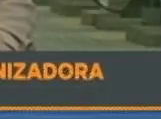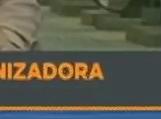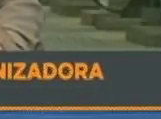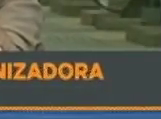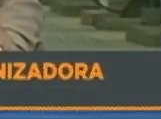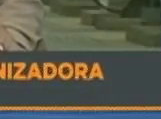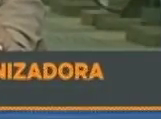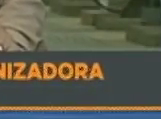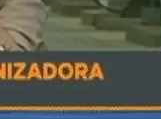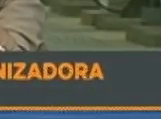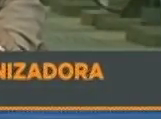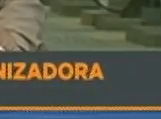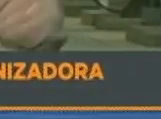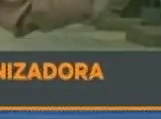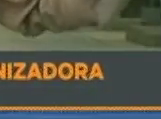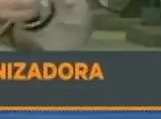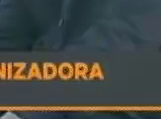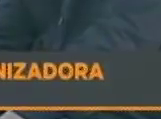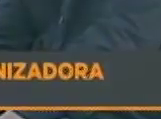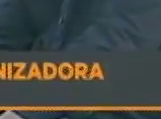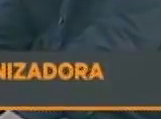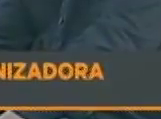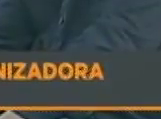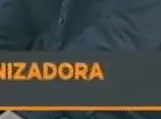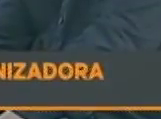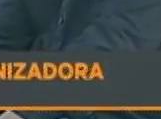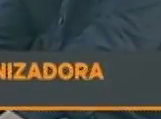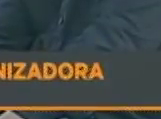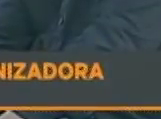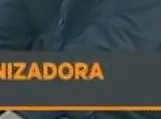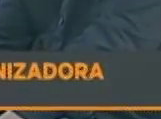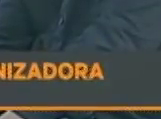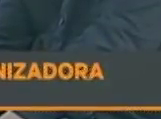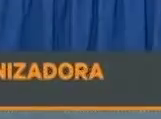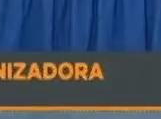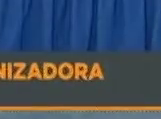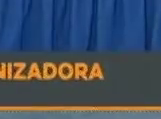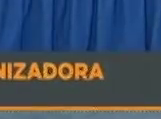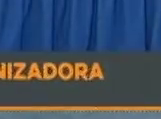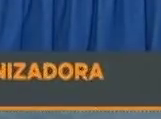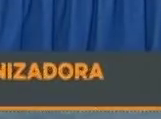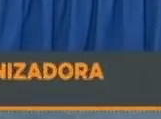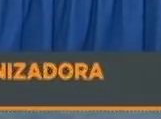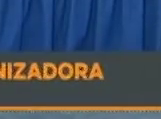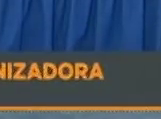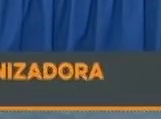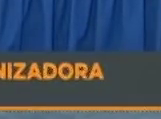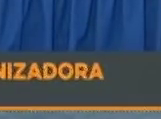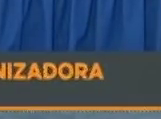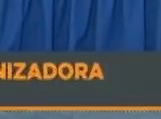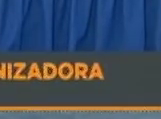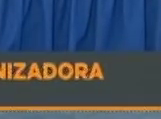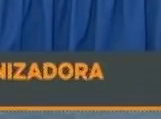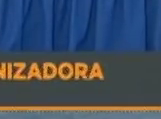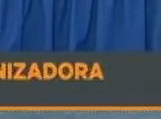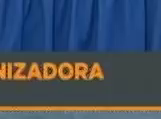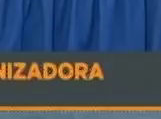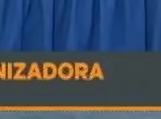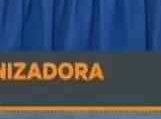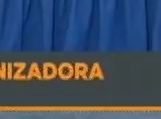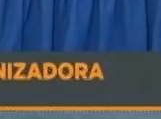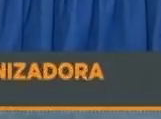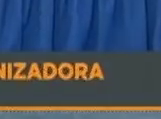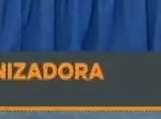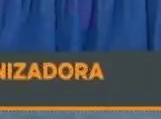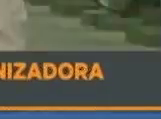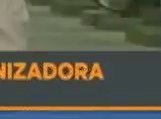garantizan, ministro, ¿no? Protector, madrina, entre el protector y la madrina me garantizan que cada cosa que